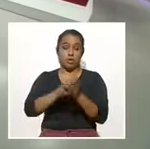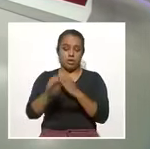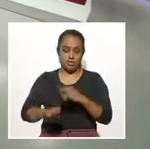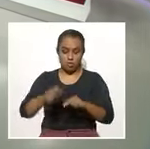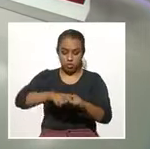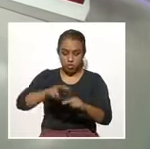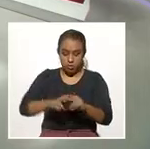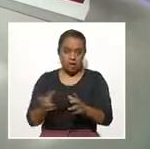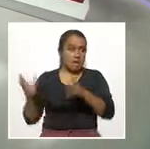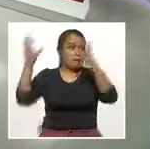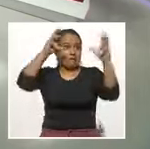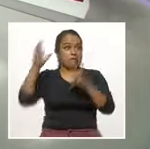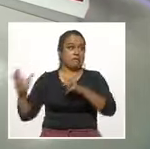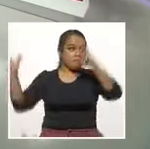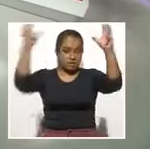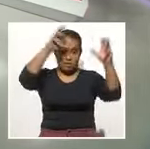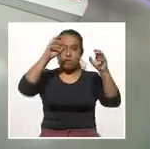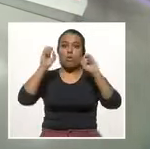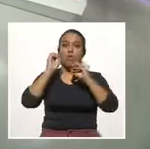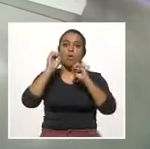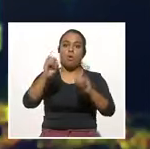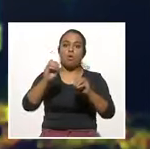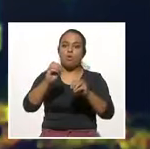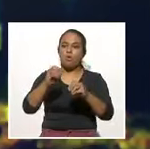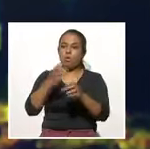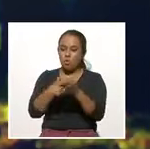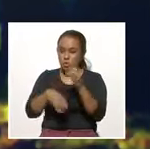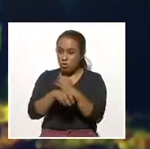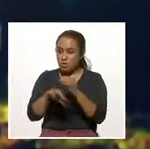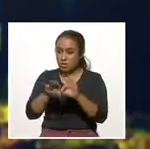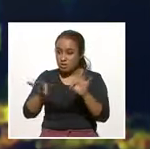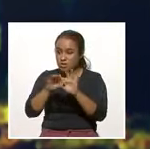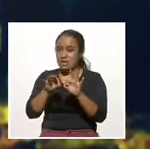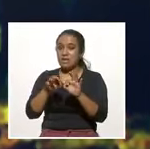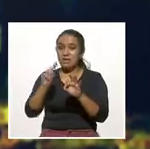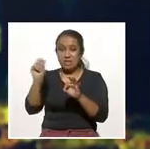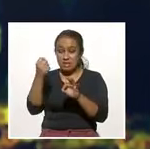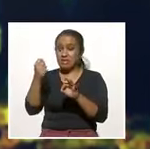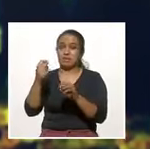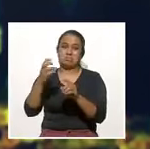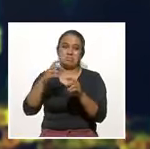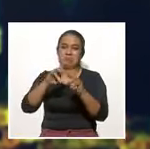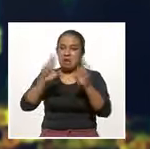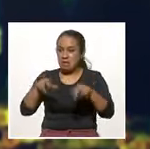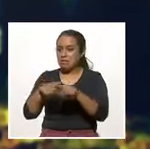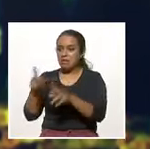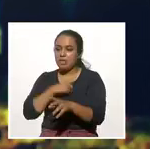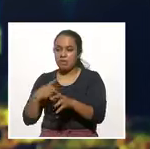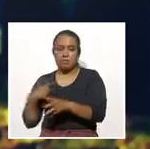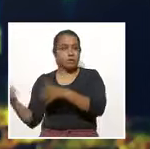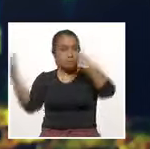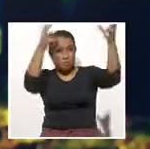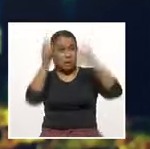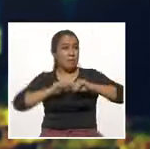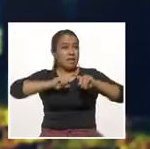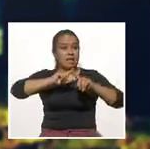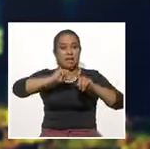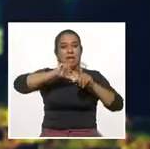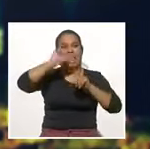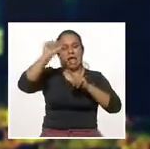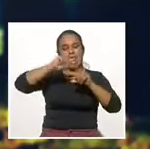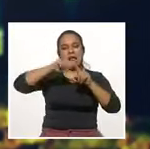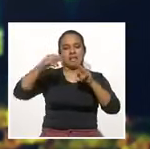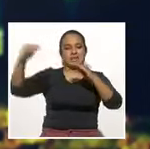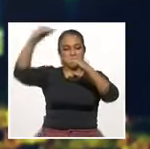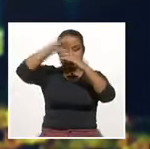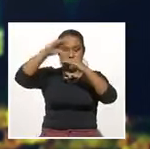subieras tus enseres, para que al final de tu afectación, lo único que hicieras fuera limpiar, con agua limpia y